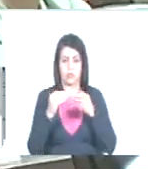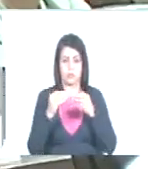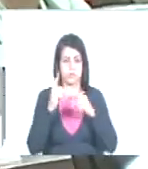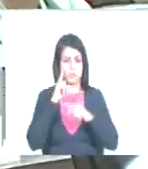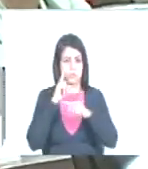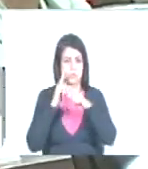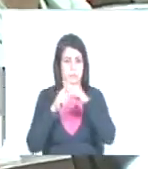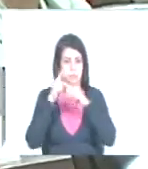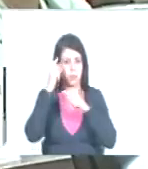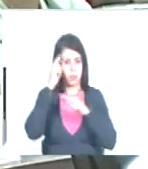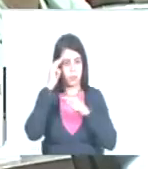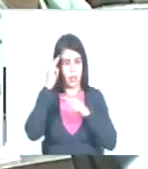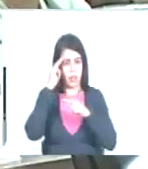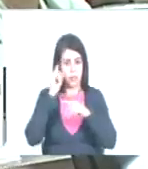optimismo y además